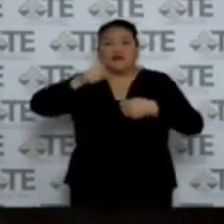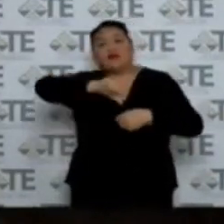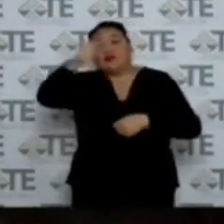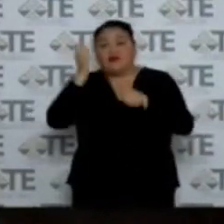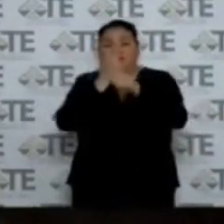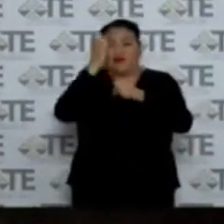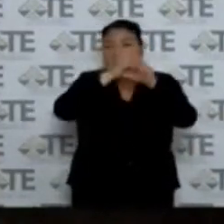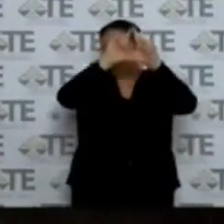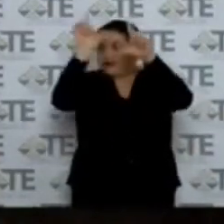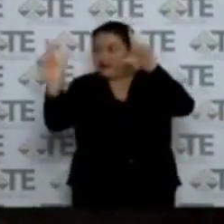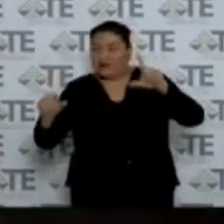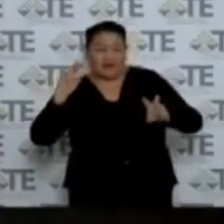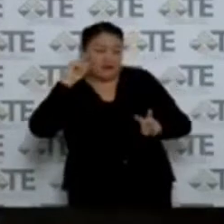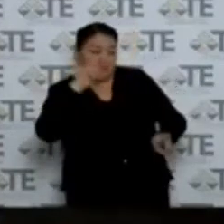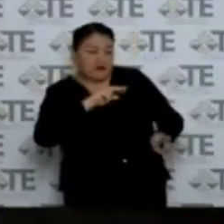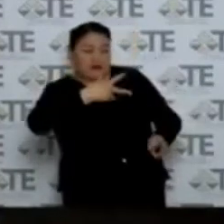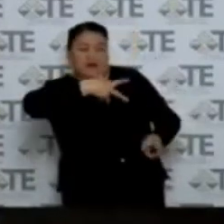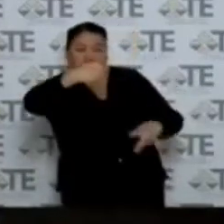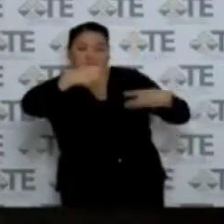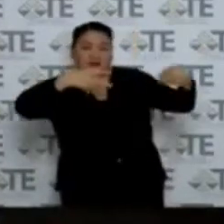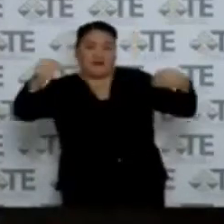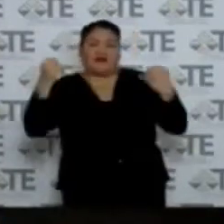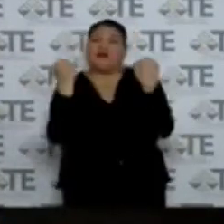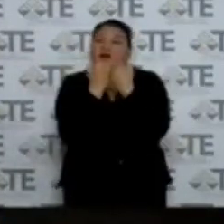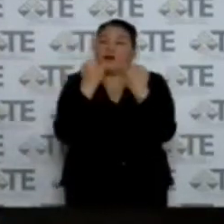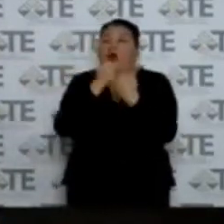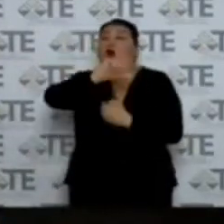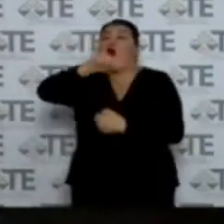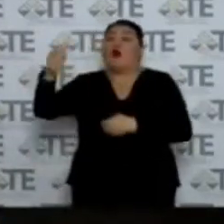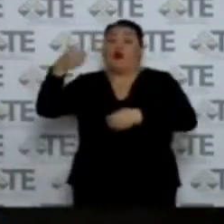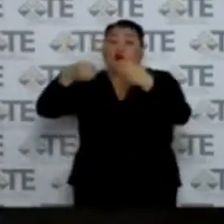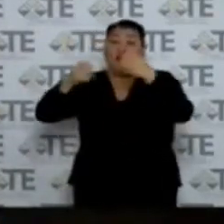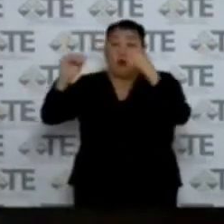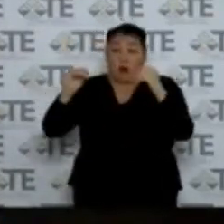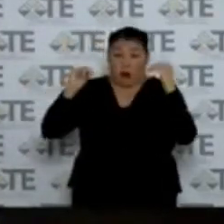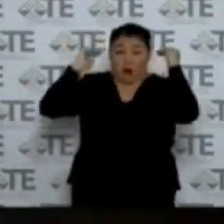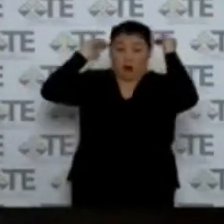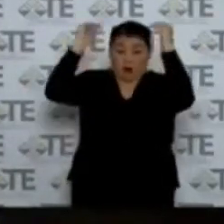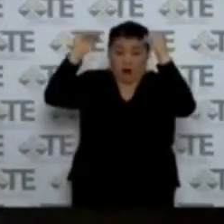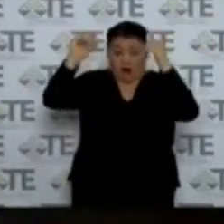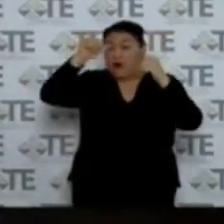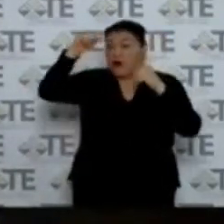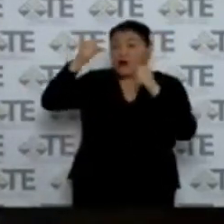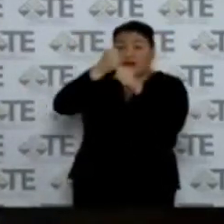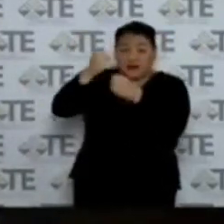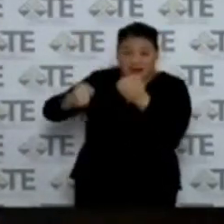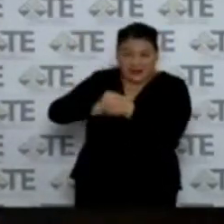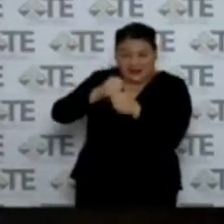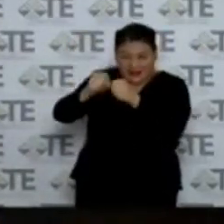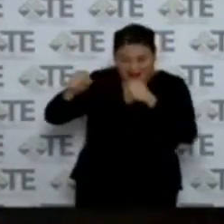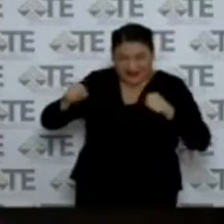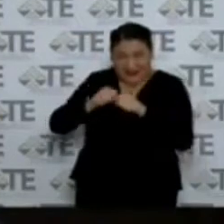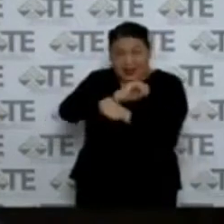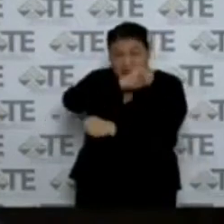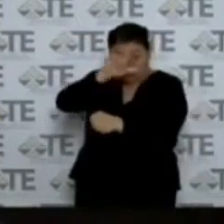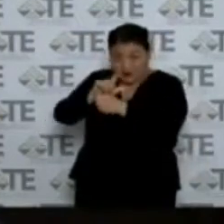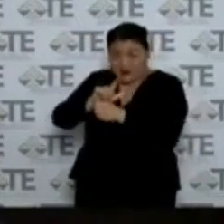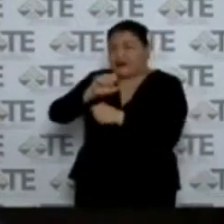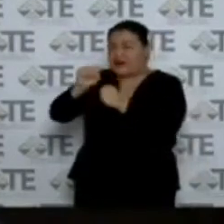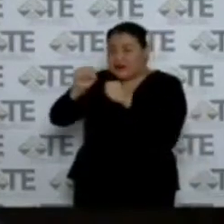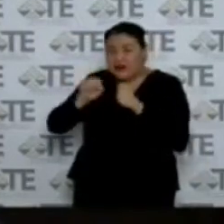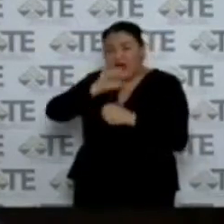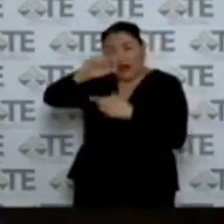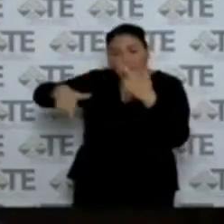los estados y también de la federación puedan aprender de el